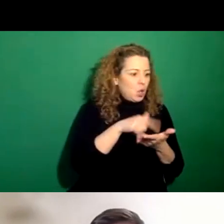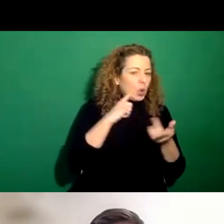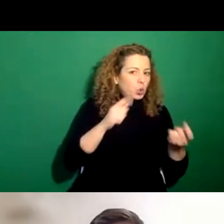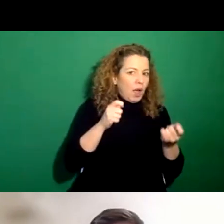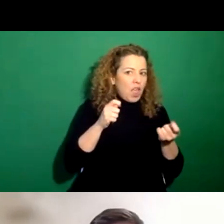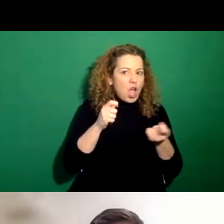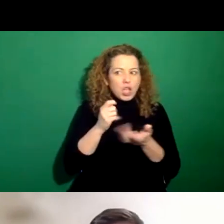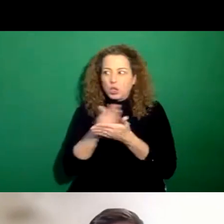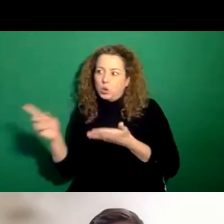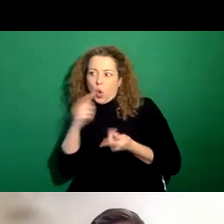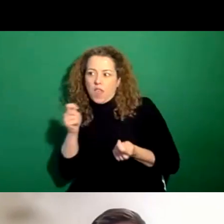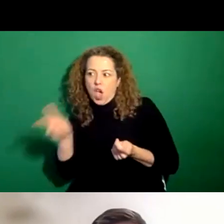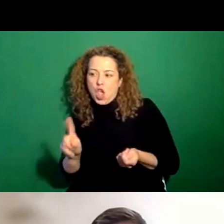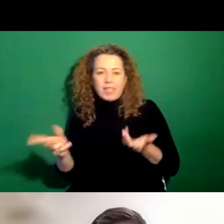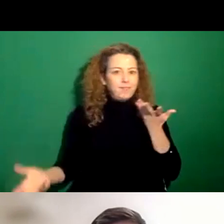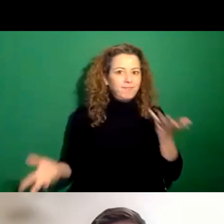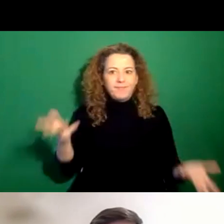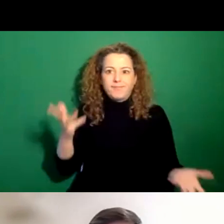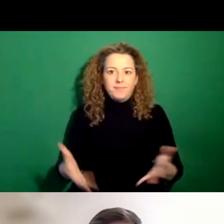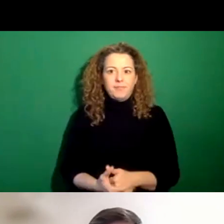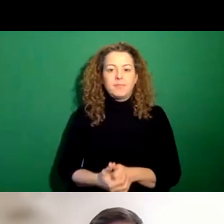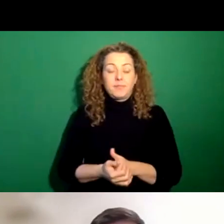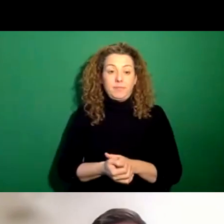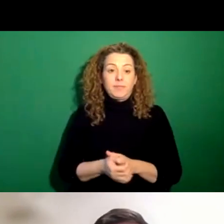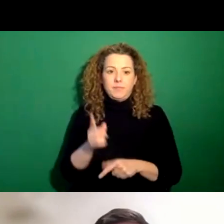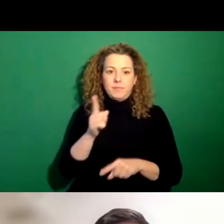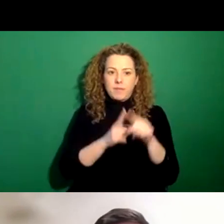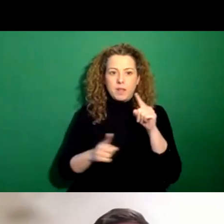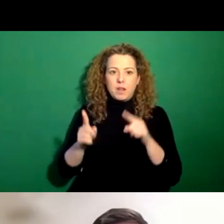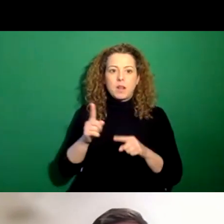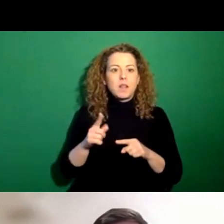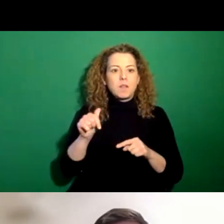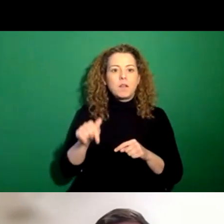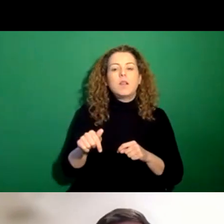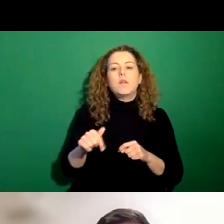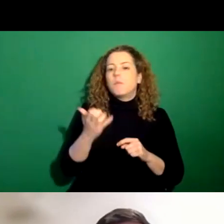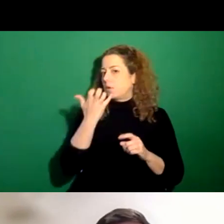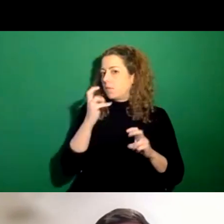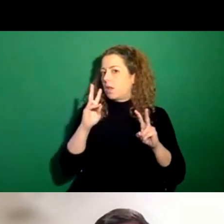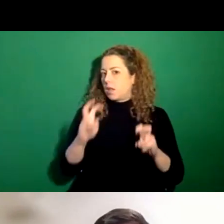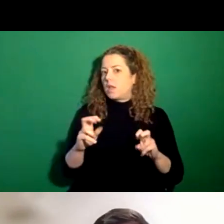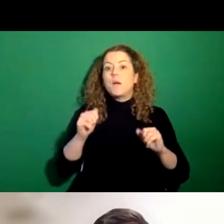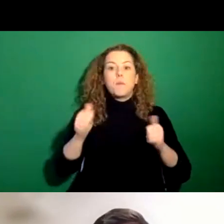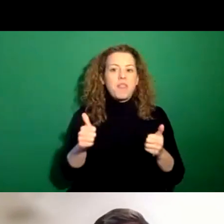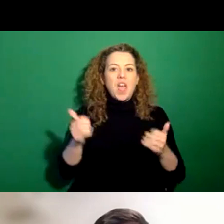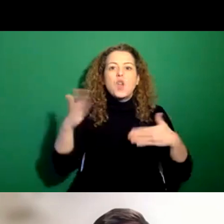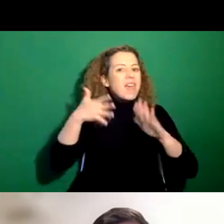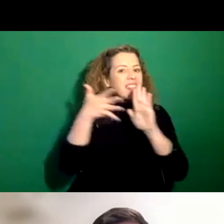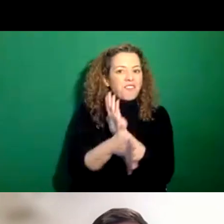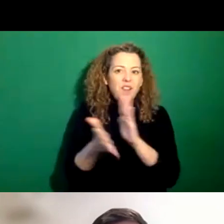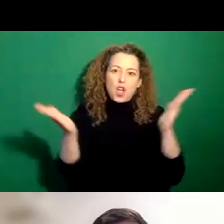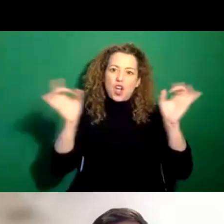que no es sujeción, ¿no? El problema es un poco lo que hemos comentado de inicio. Para empezar, partimos de que no hay definiciones